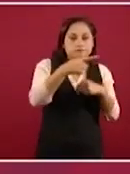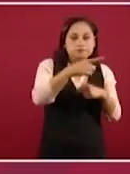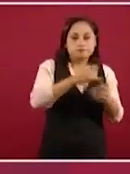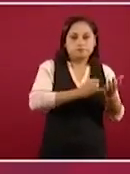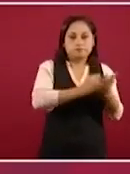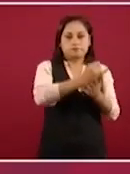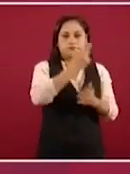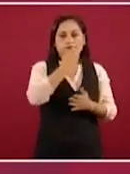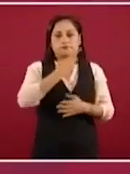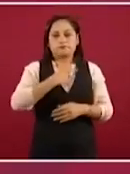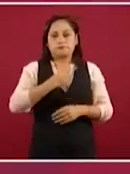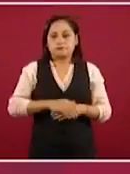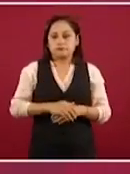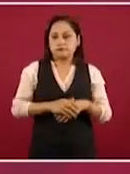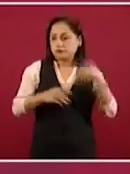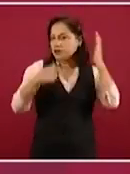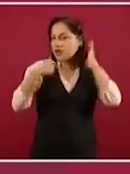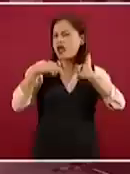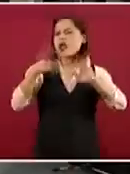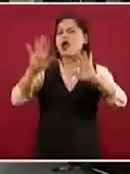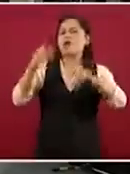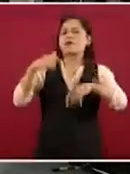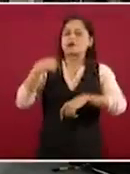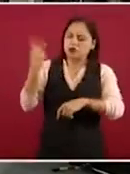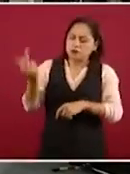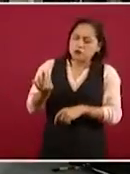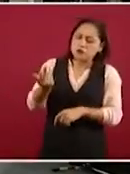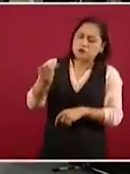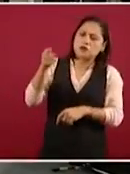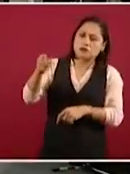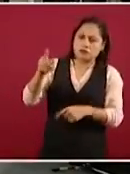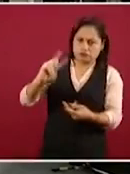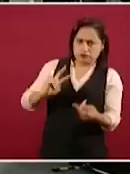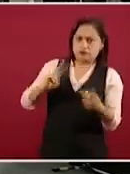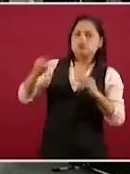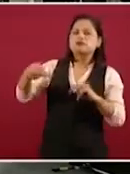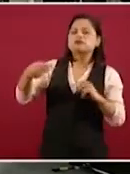A ver, una pregunta que les hago a ustedes, también se vale, ¿no?